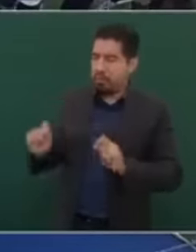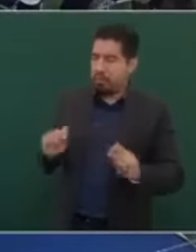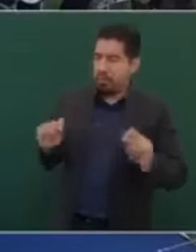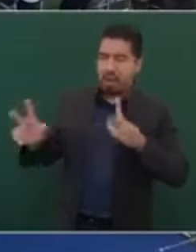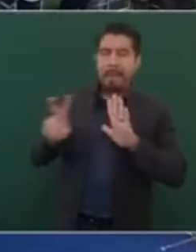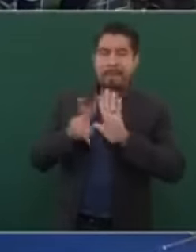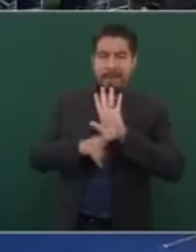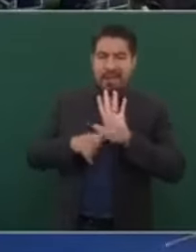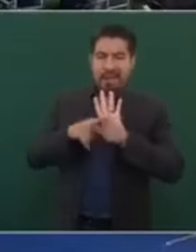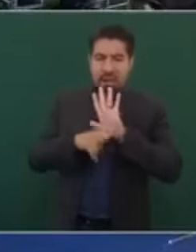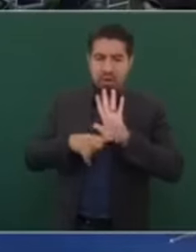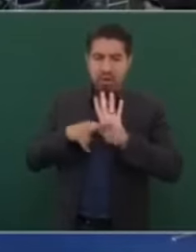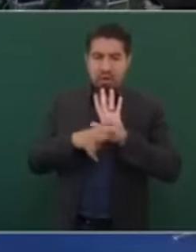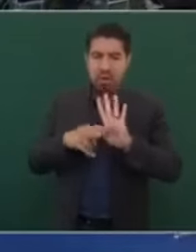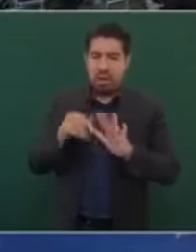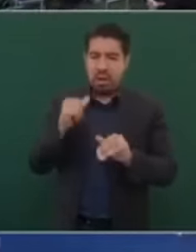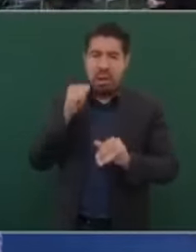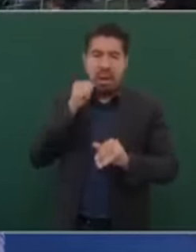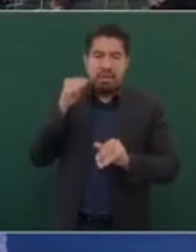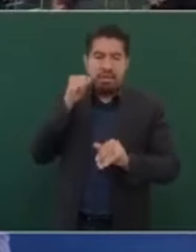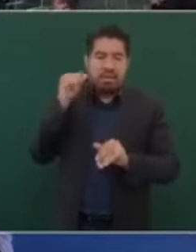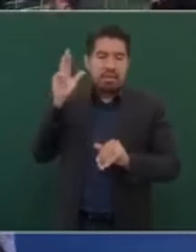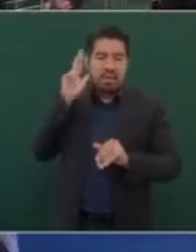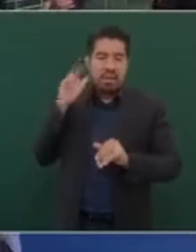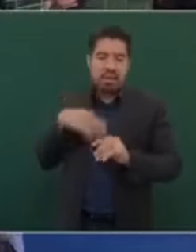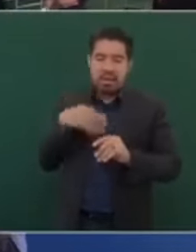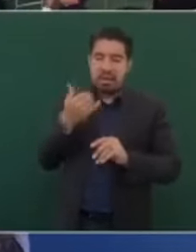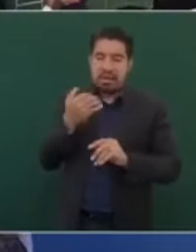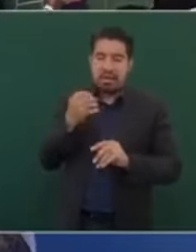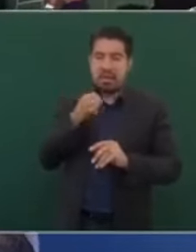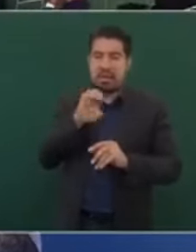de antier que hizo Jesse?